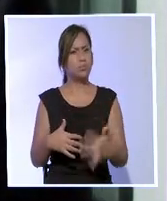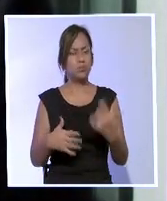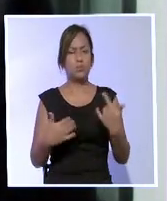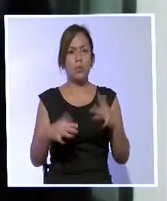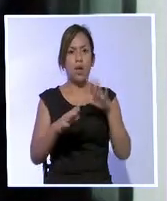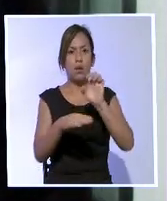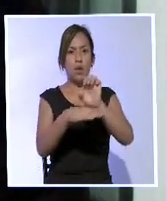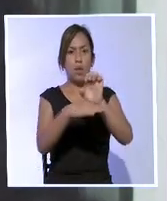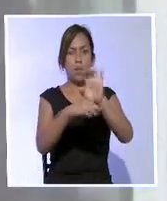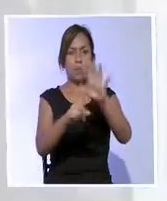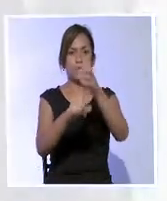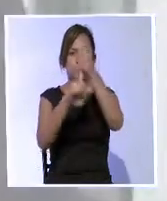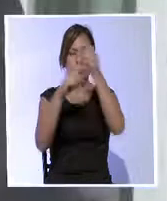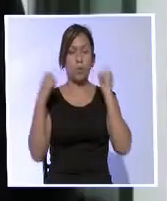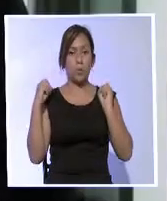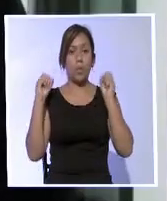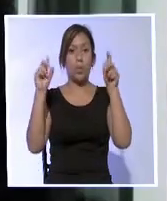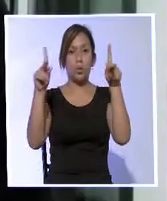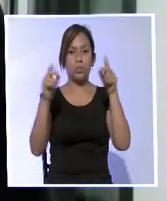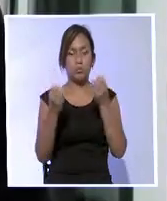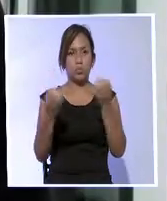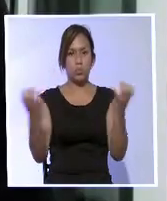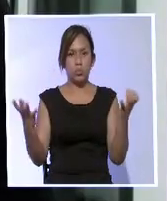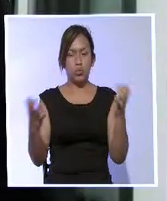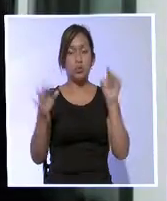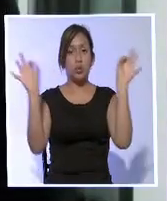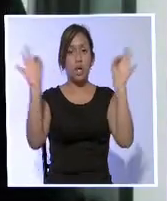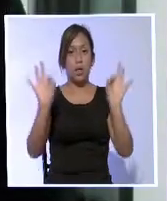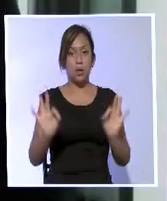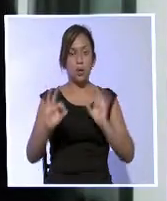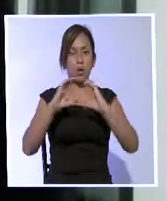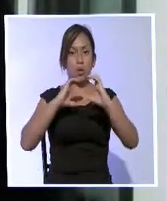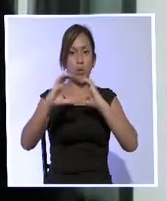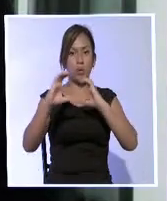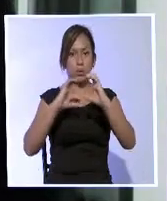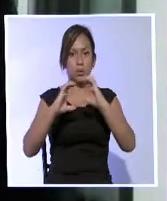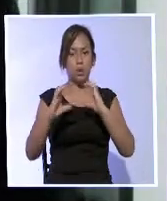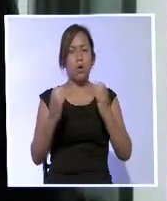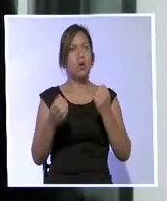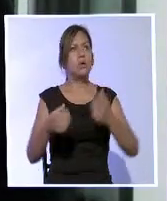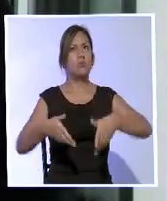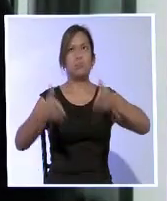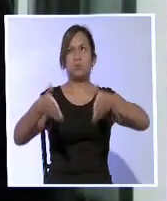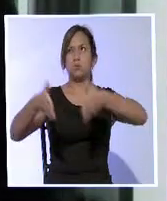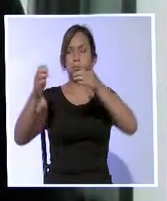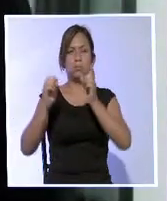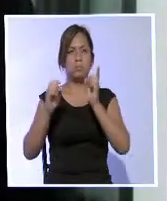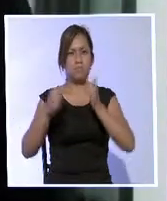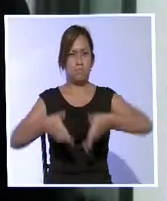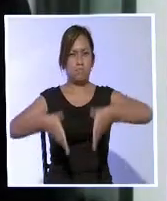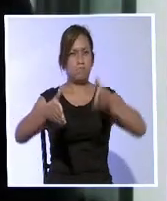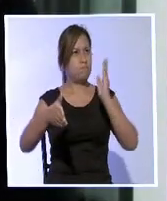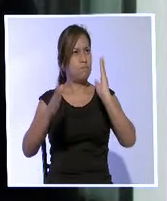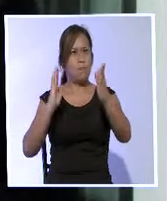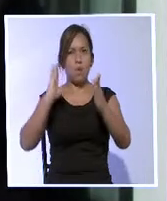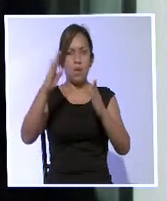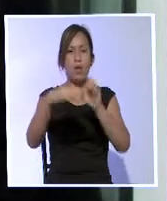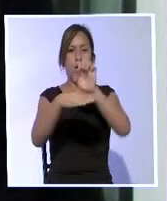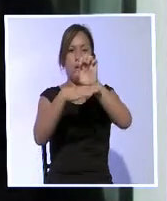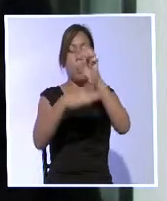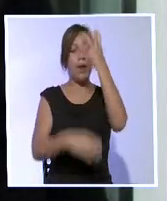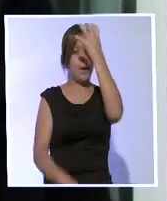ecuador de las oportunidades tenemos energía suficiente tenemos telecomunicaciones tenemos infraestructura vial tenemos infraestructura en el tema de educación